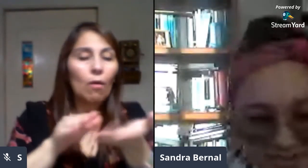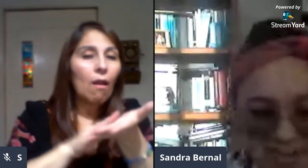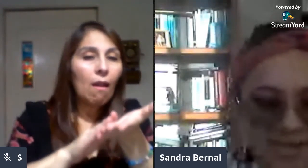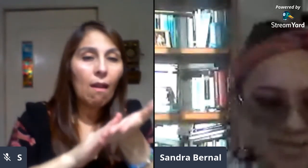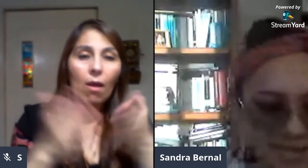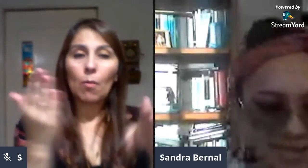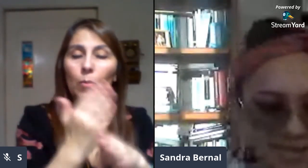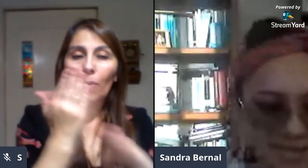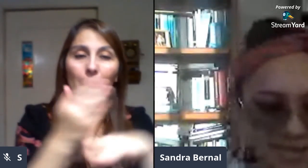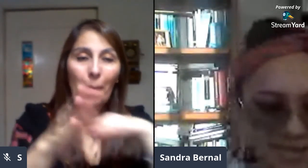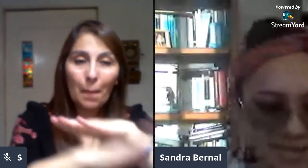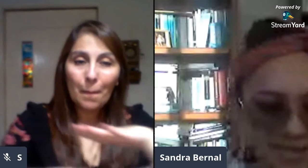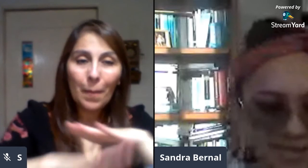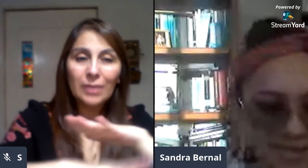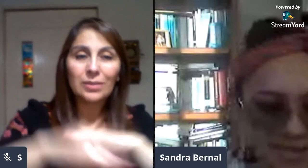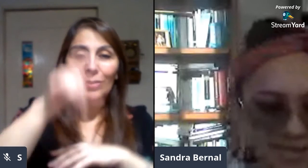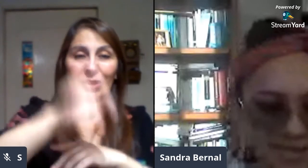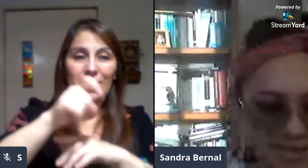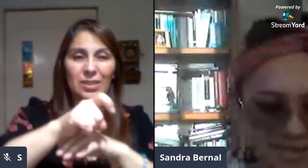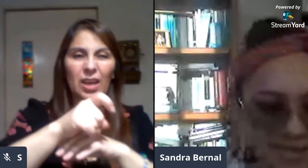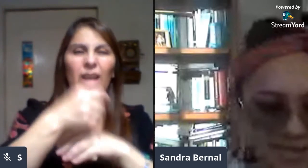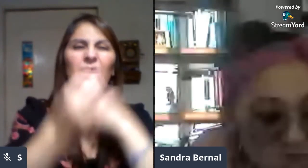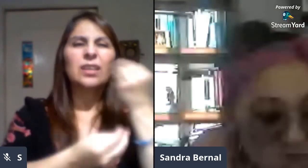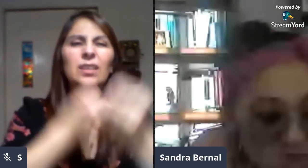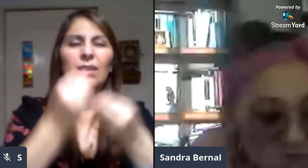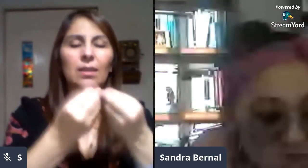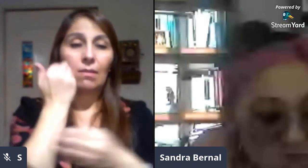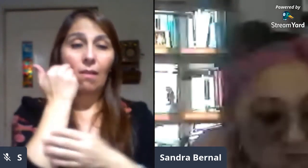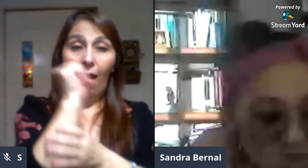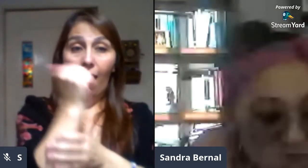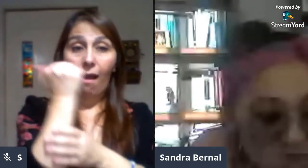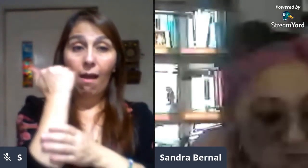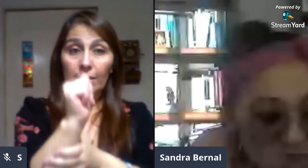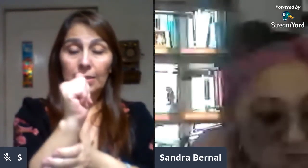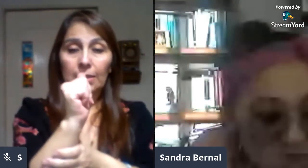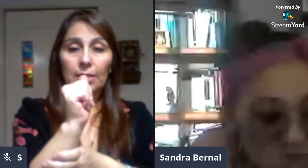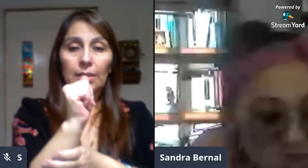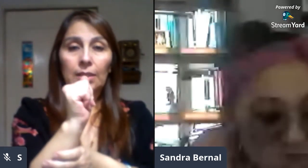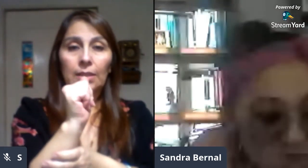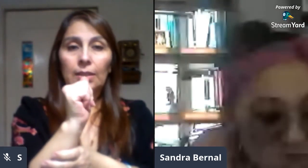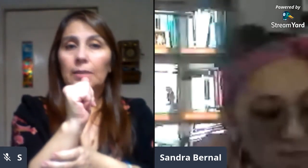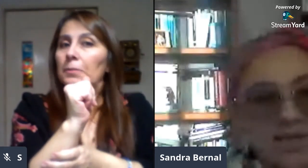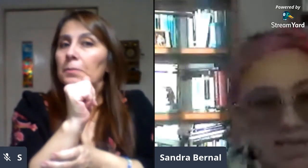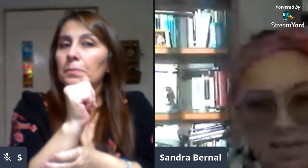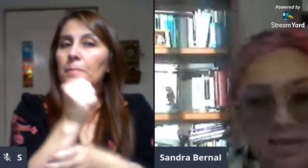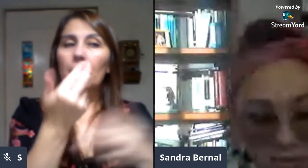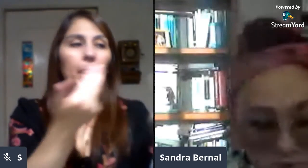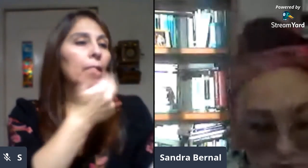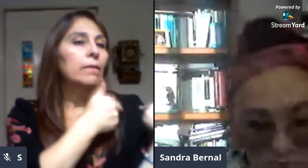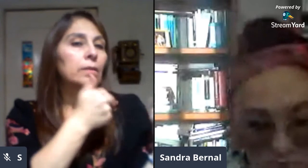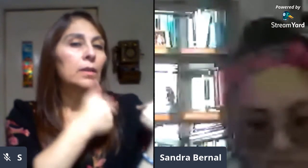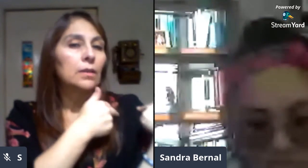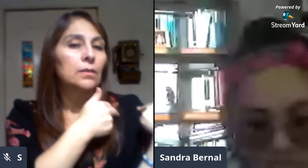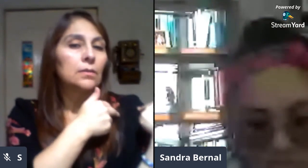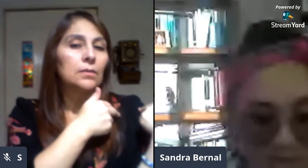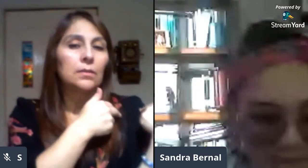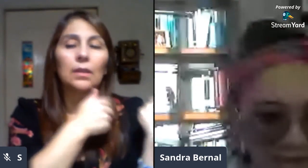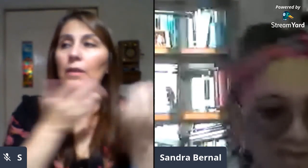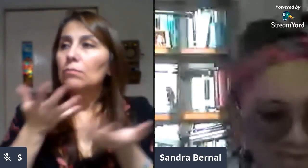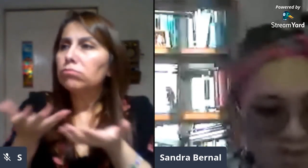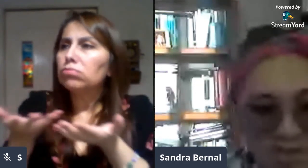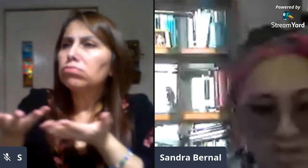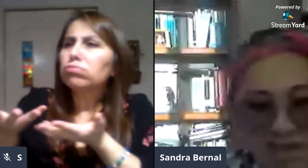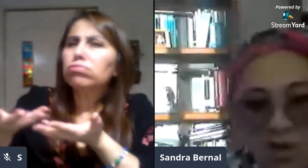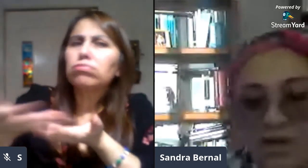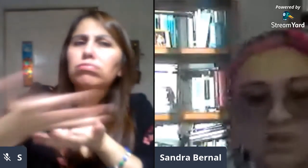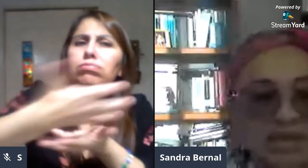las mujeres las que, como les decía, dentro de estos ejercicios solidarios, se han encargado de colectivizar recursos y en